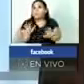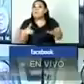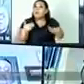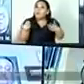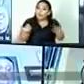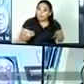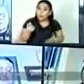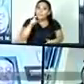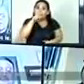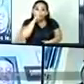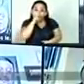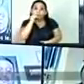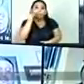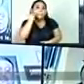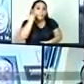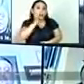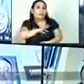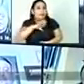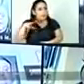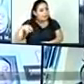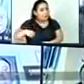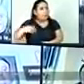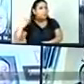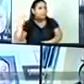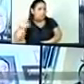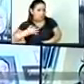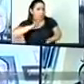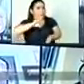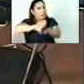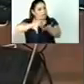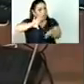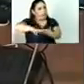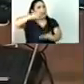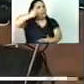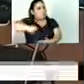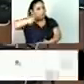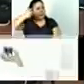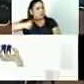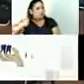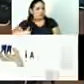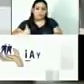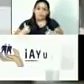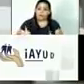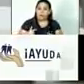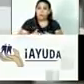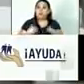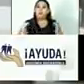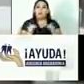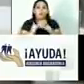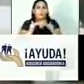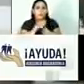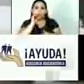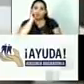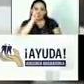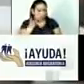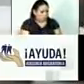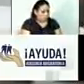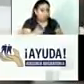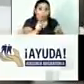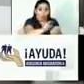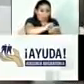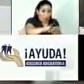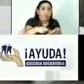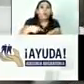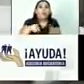ende, los padres de familia deben de mantenerse al día en los pagos. Asimismo, señaló que no abrirán las escuelas hasta que